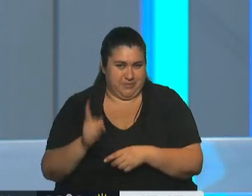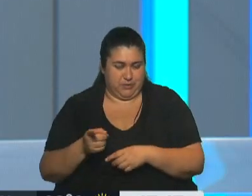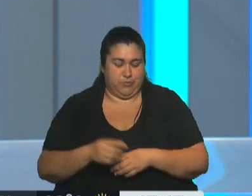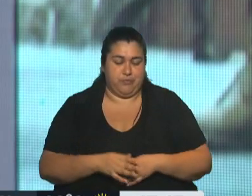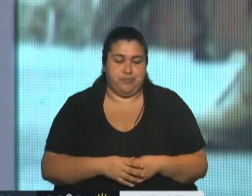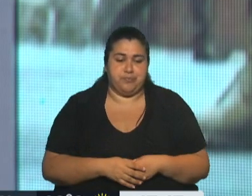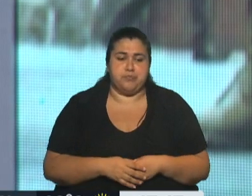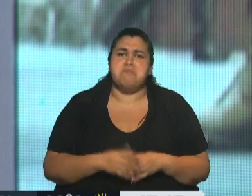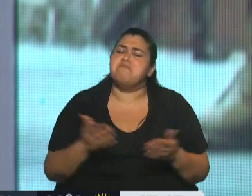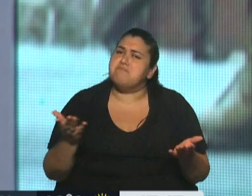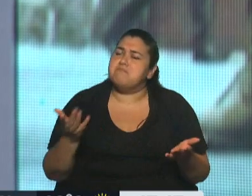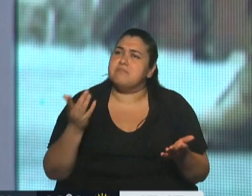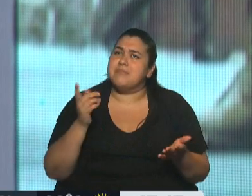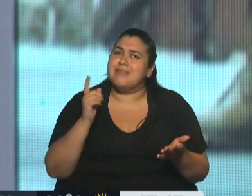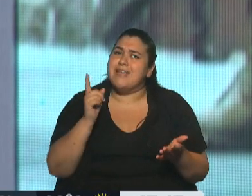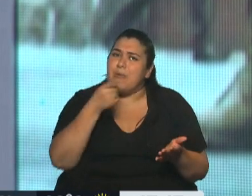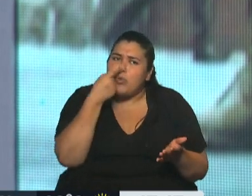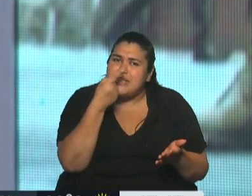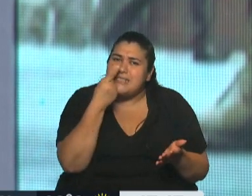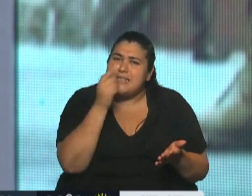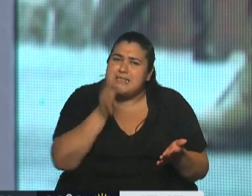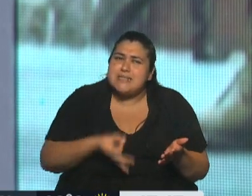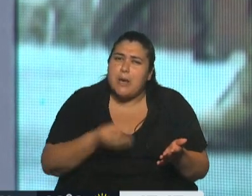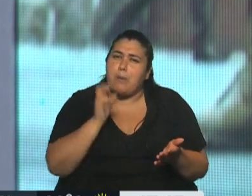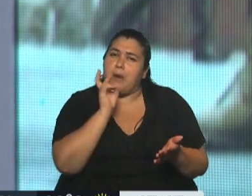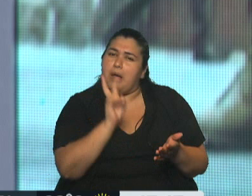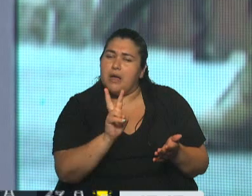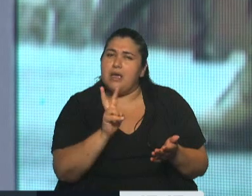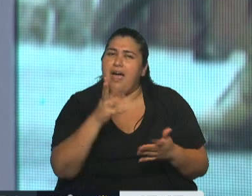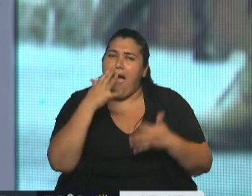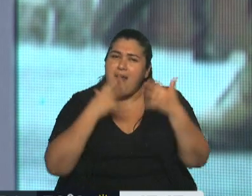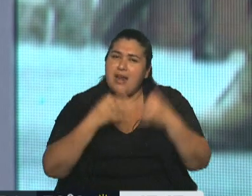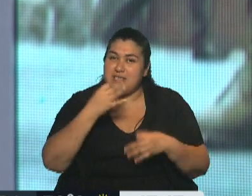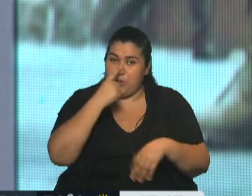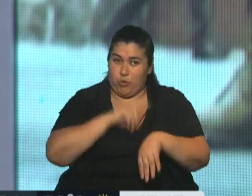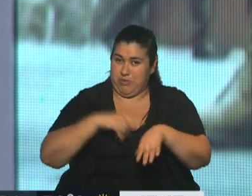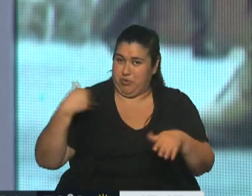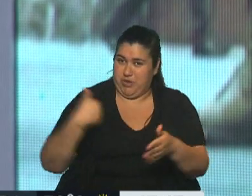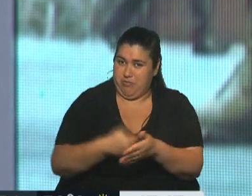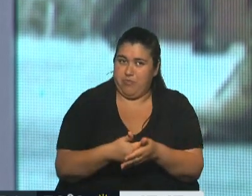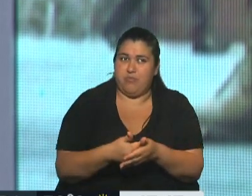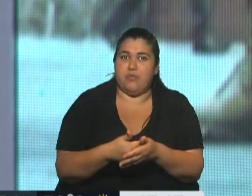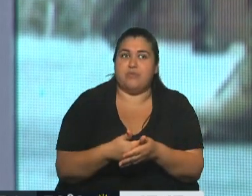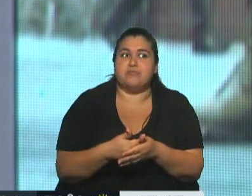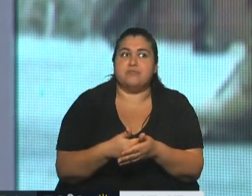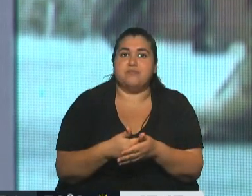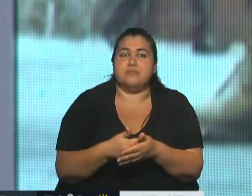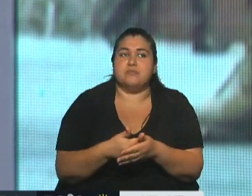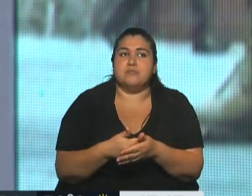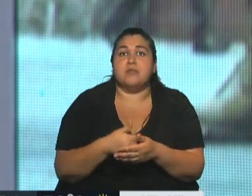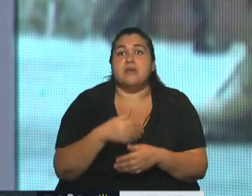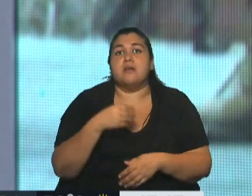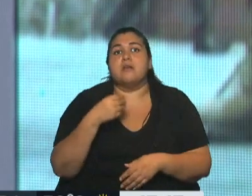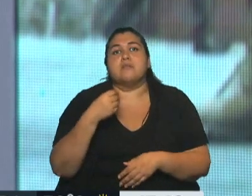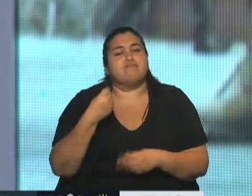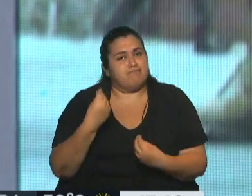bien. Pero hay una polémica que me parece interesante que está surgiendo un poco a partir de los análisis de las últimas semanas que tiene que ver con por un lado, aquellos